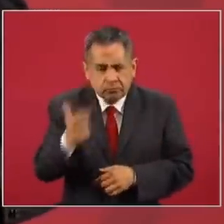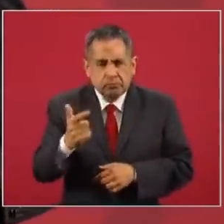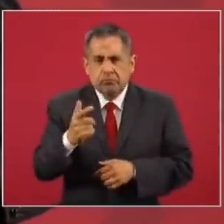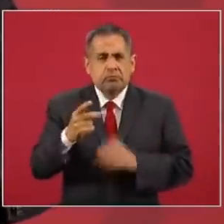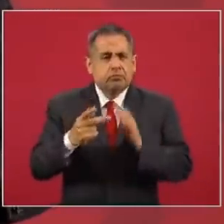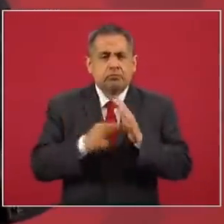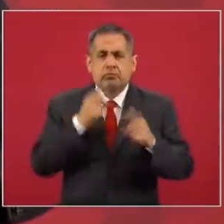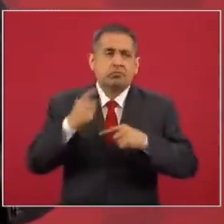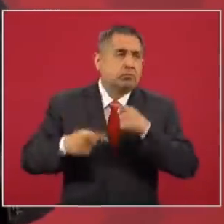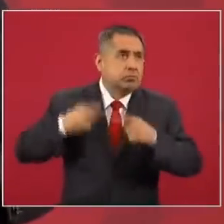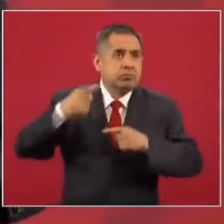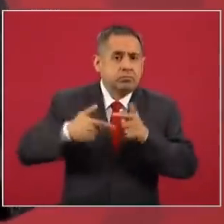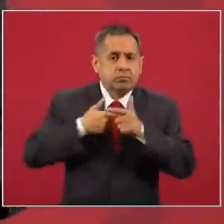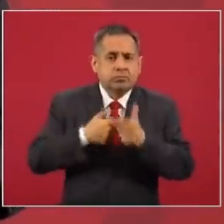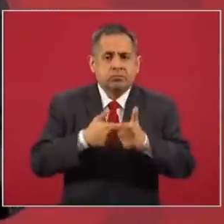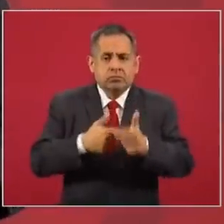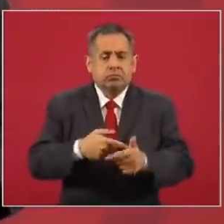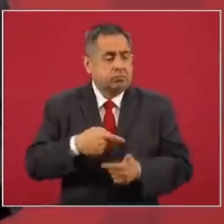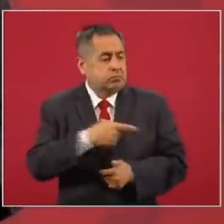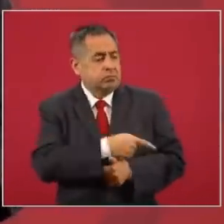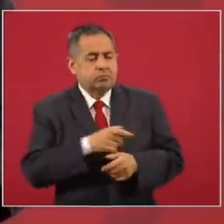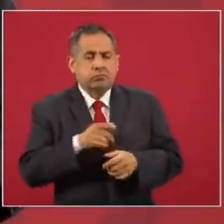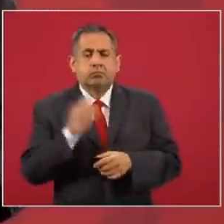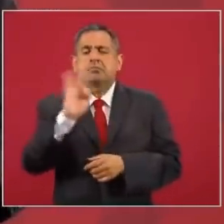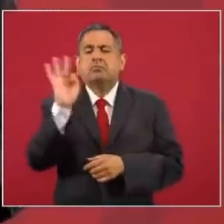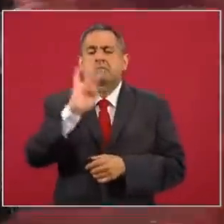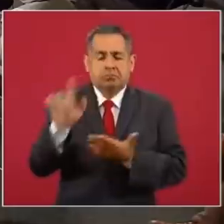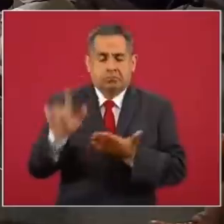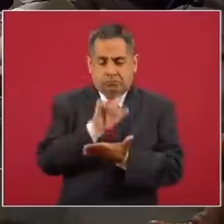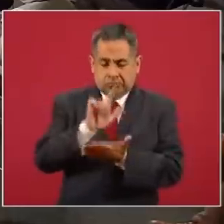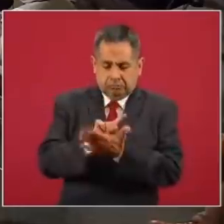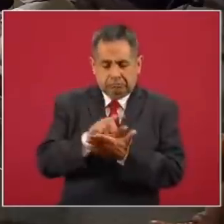que se haga una reforma